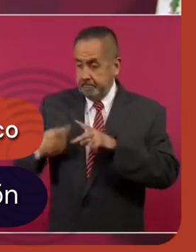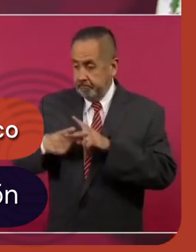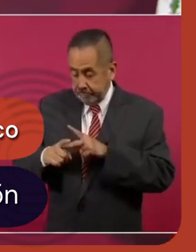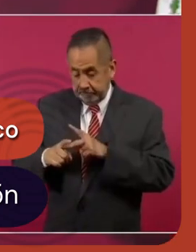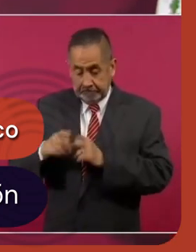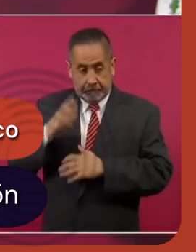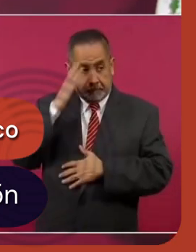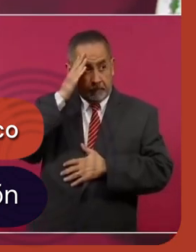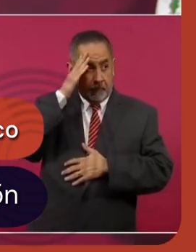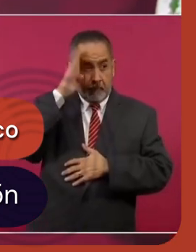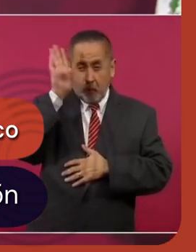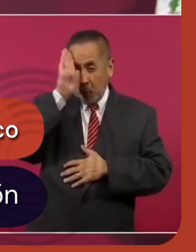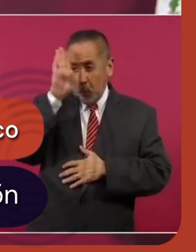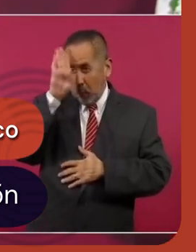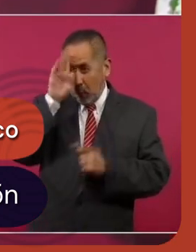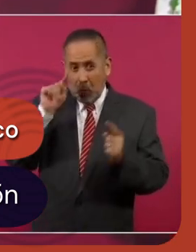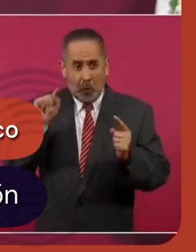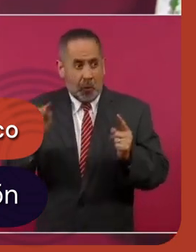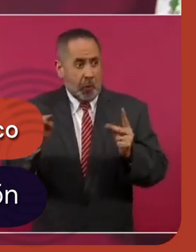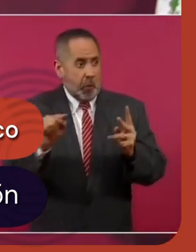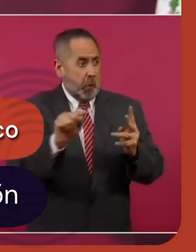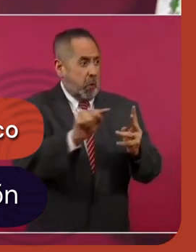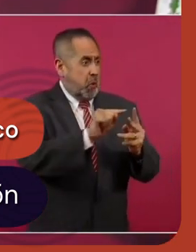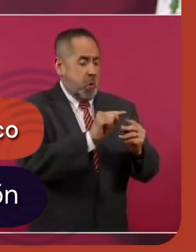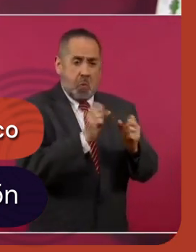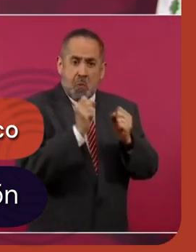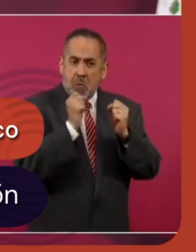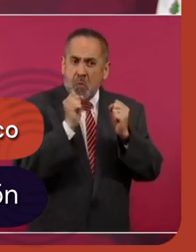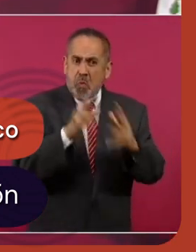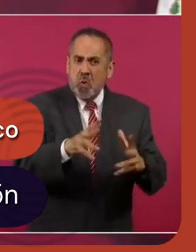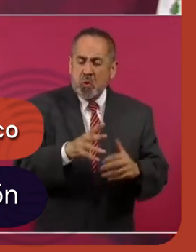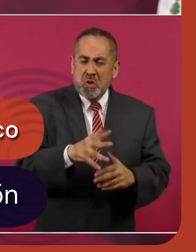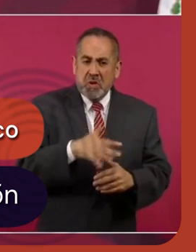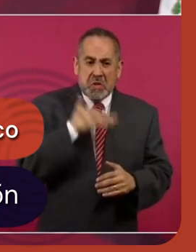en mis